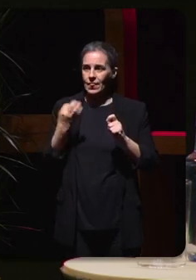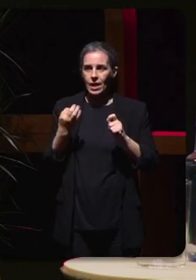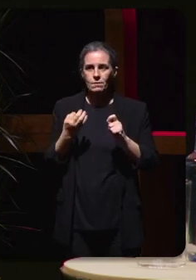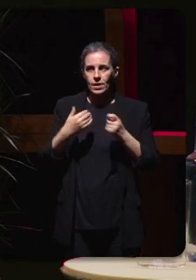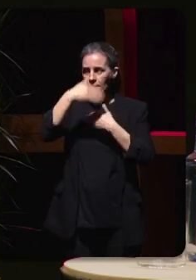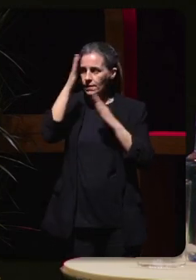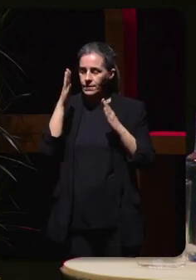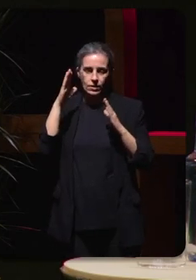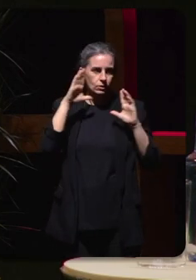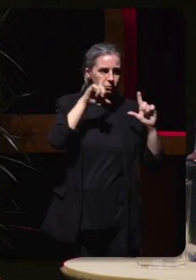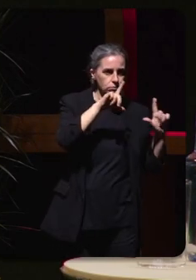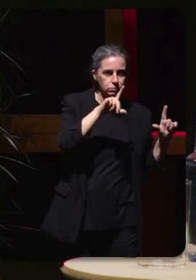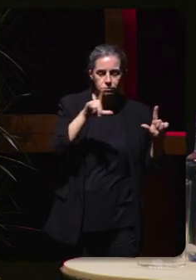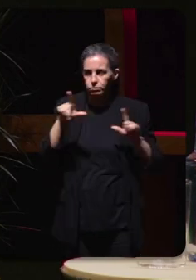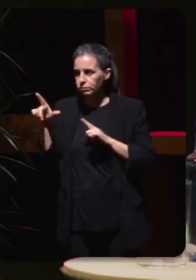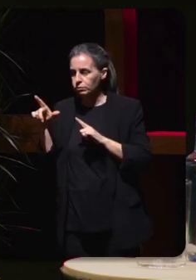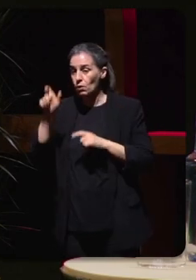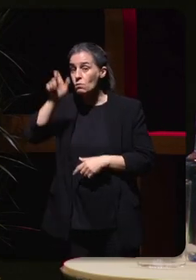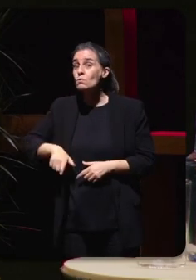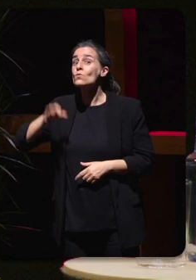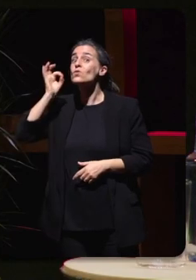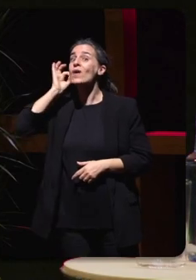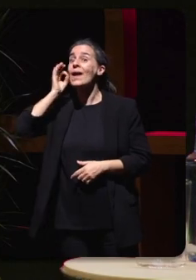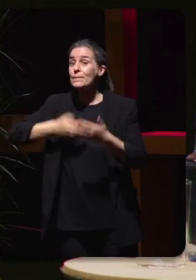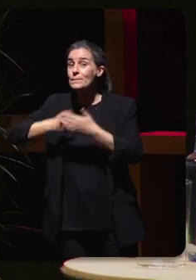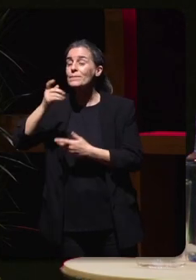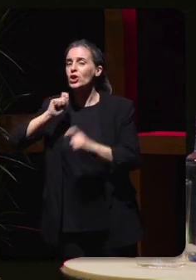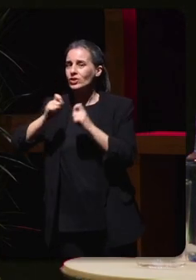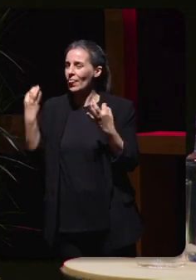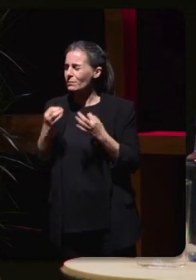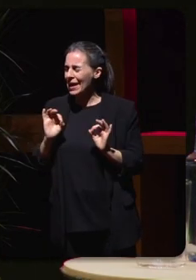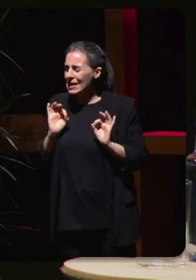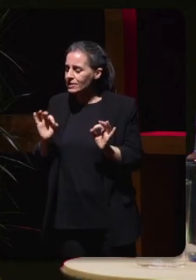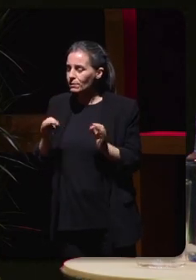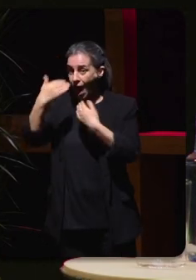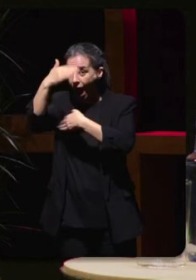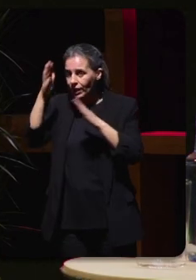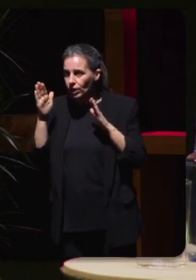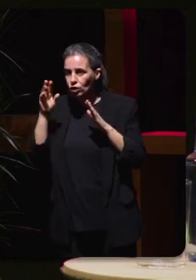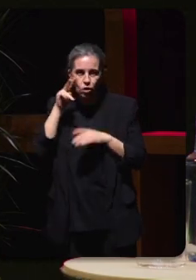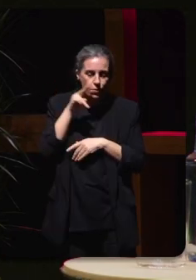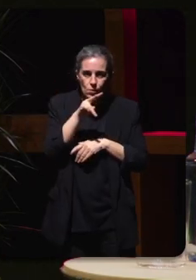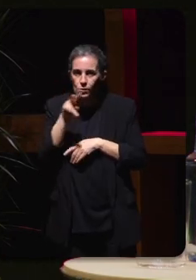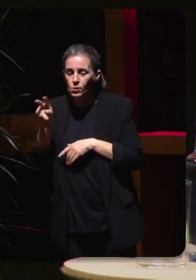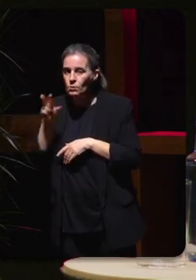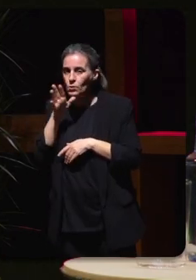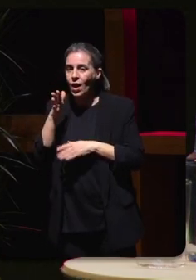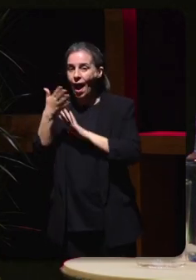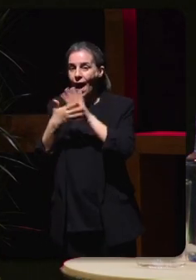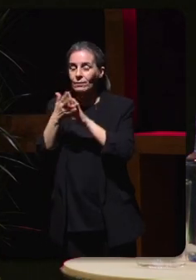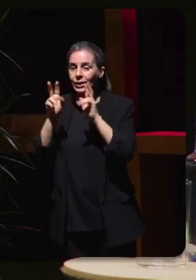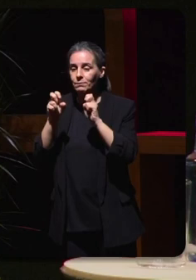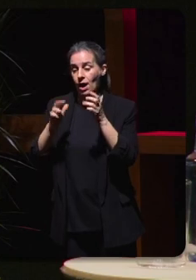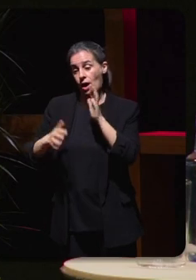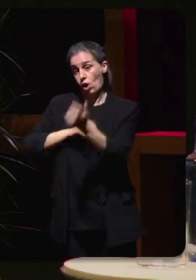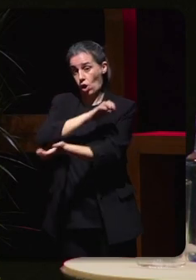tremendamente atento y la periodista especialmente atenta, porque cuando se habla de los conflictos, como cuando se habla de